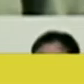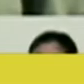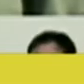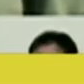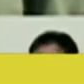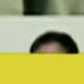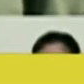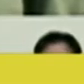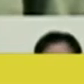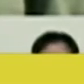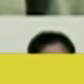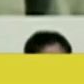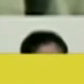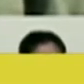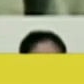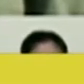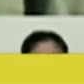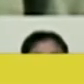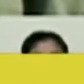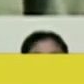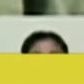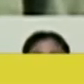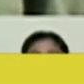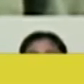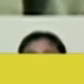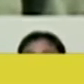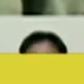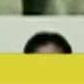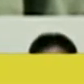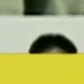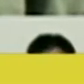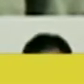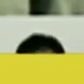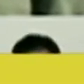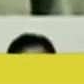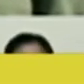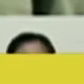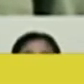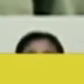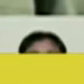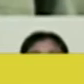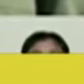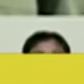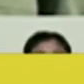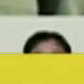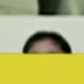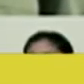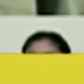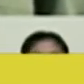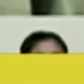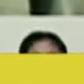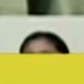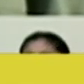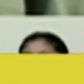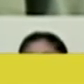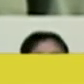escudo revolucionario construido con los valores de nuestra Carta Magna, que nos consagramos a la defensa de la patria sin importar las vicisitudes que tengamos